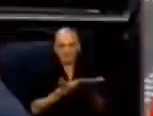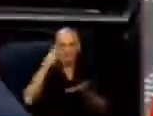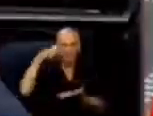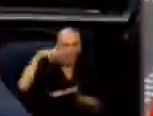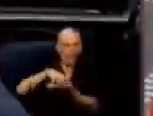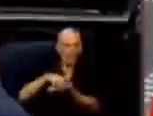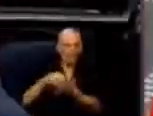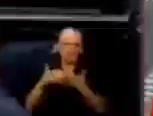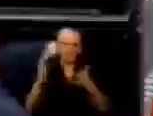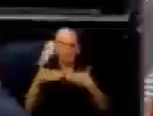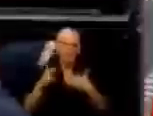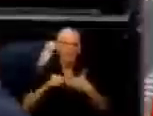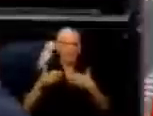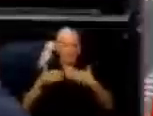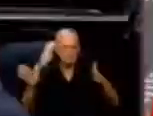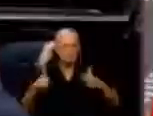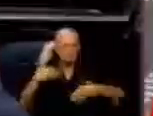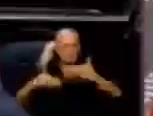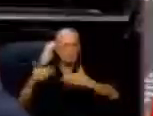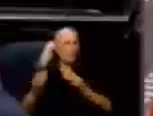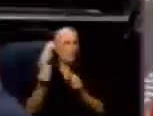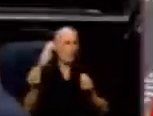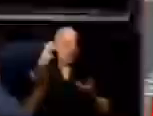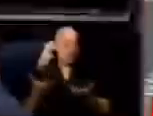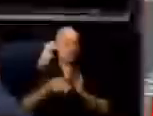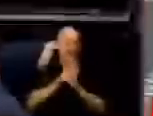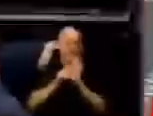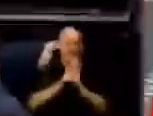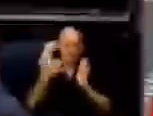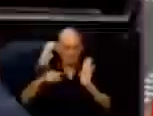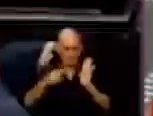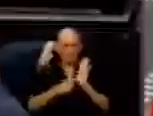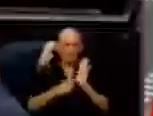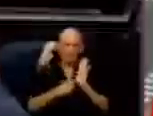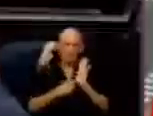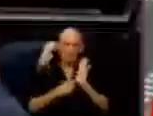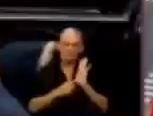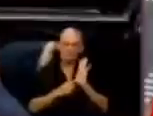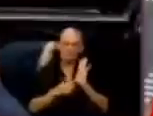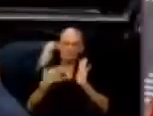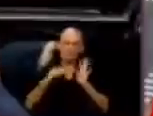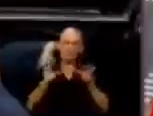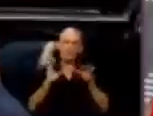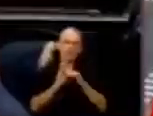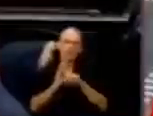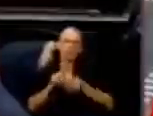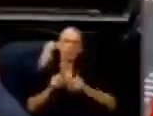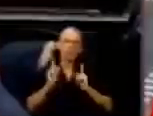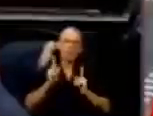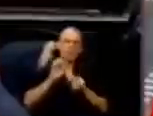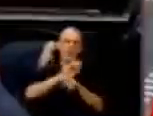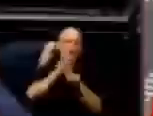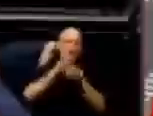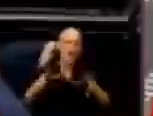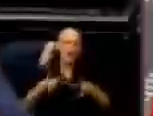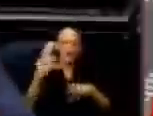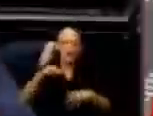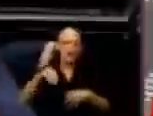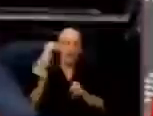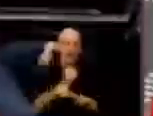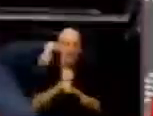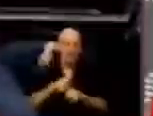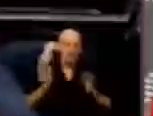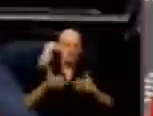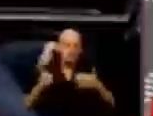automotriz muy grande, autopartes, hay cientos de miles de puestos de trabajo. Tenemos todos los grandes competidores del mundo, todas las 7